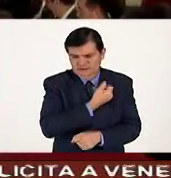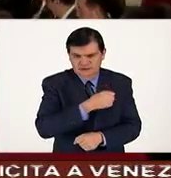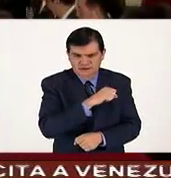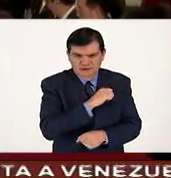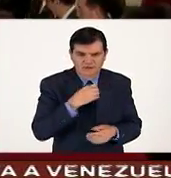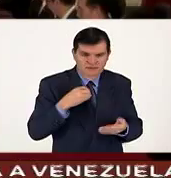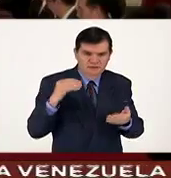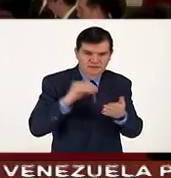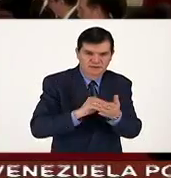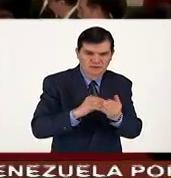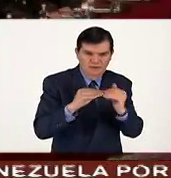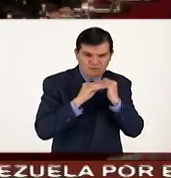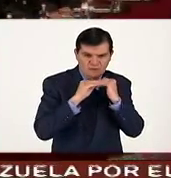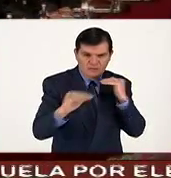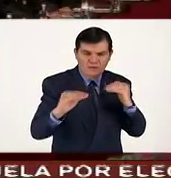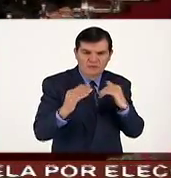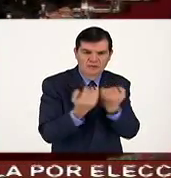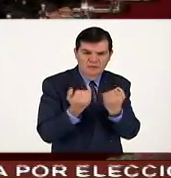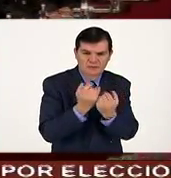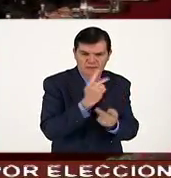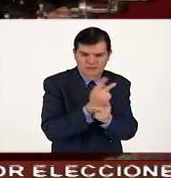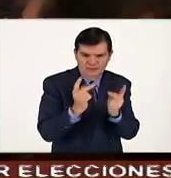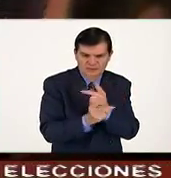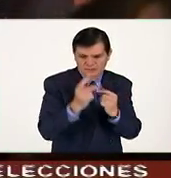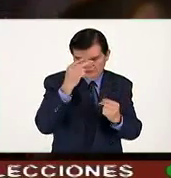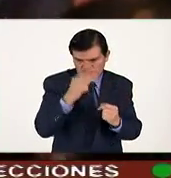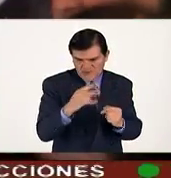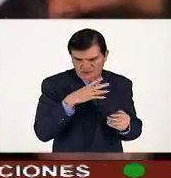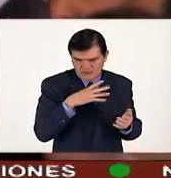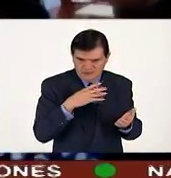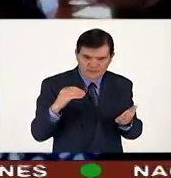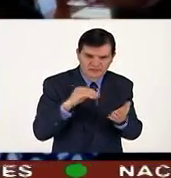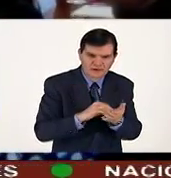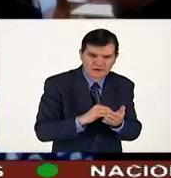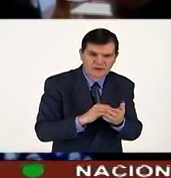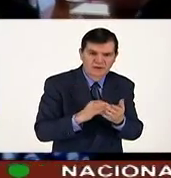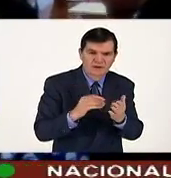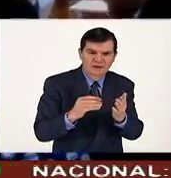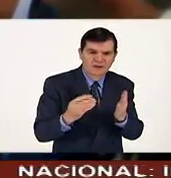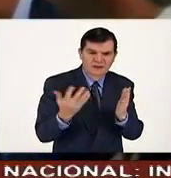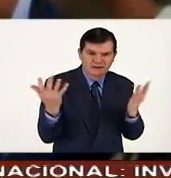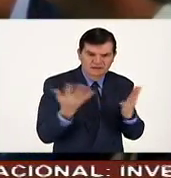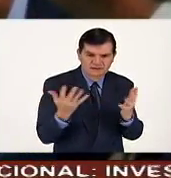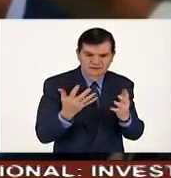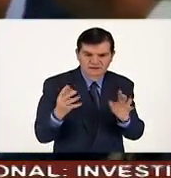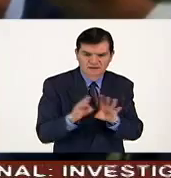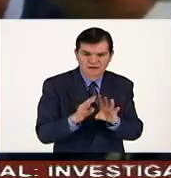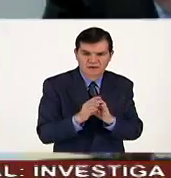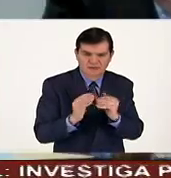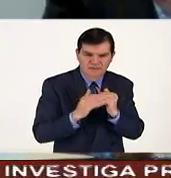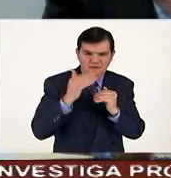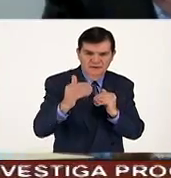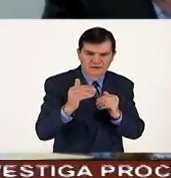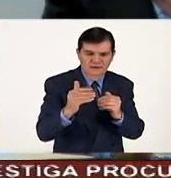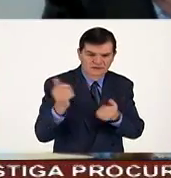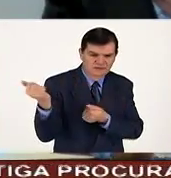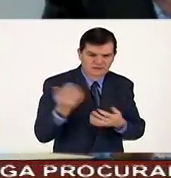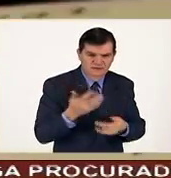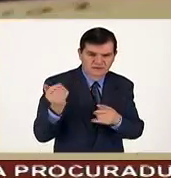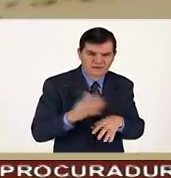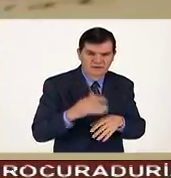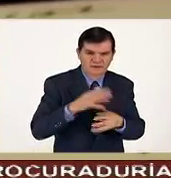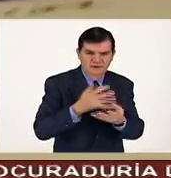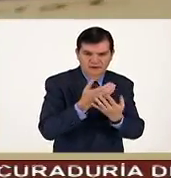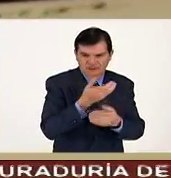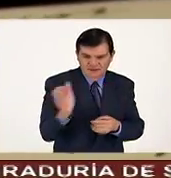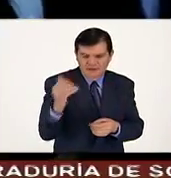de inocuidad para los productos mexicanos que se pueden constituir en un incremento de las exportaciones mexicanas del agro,